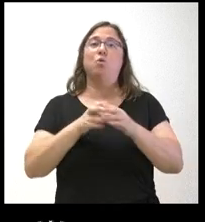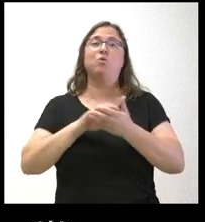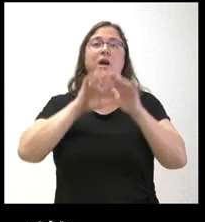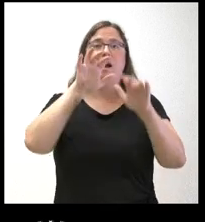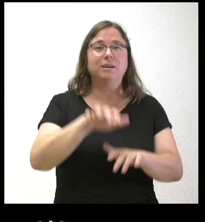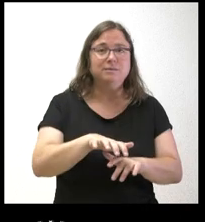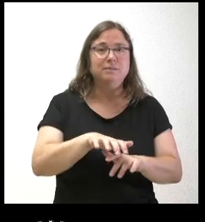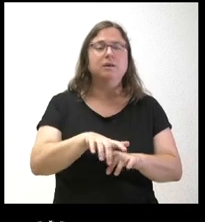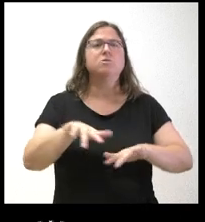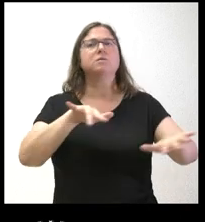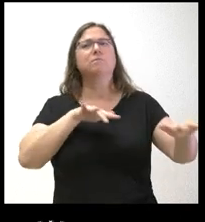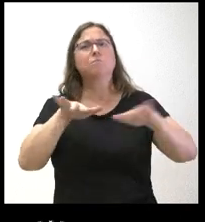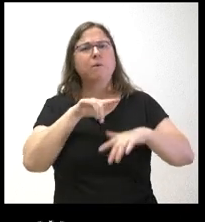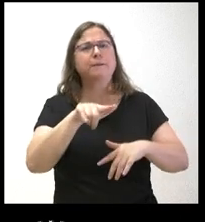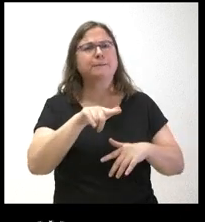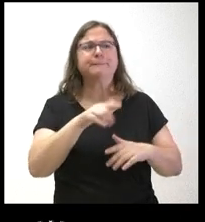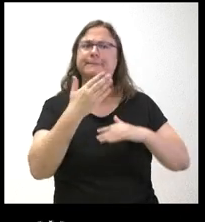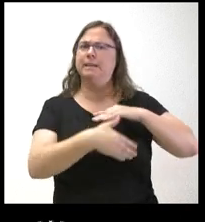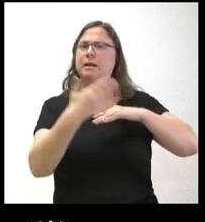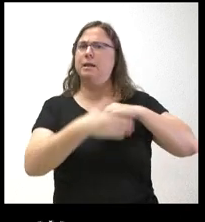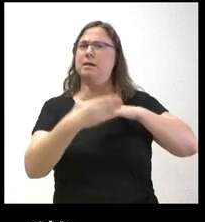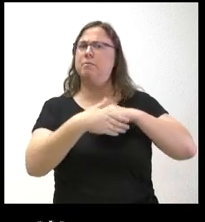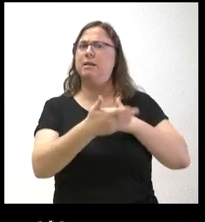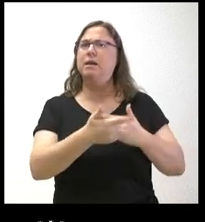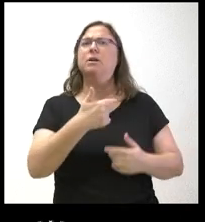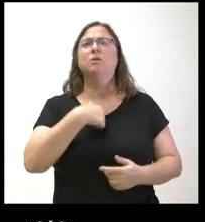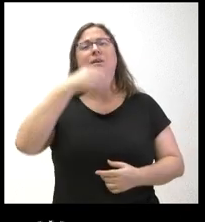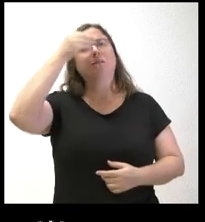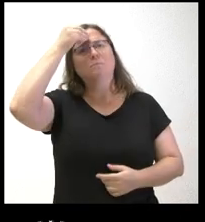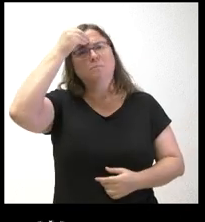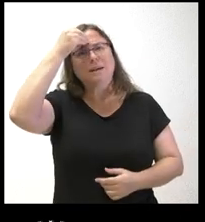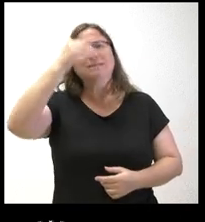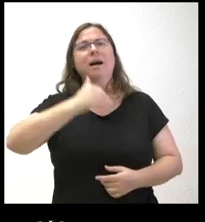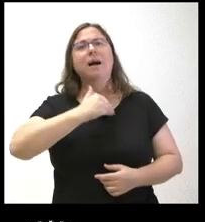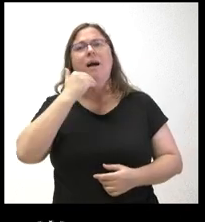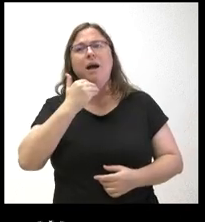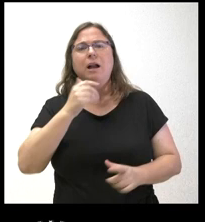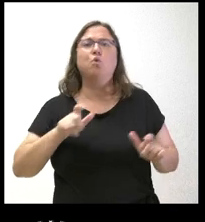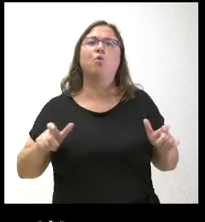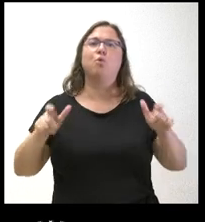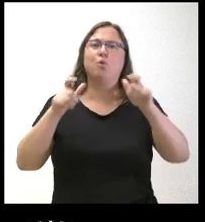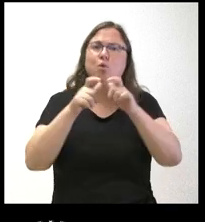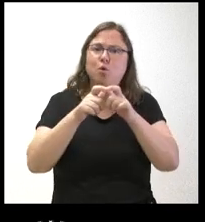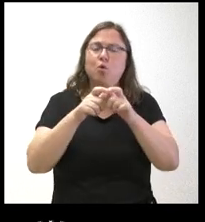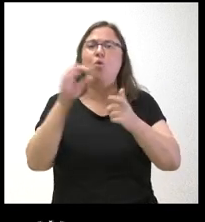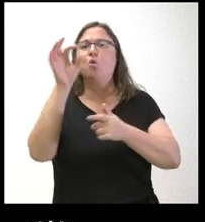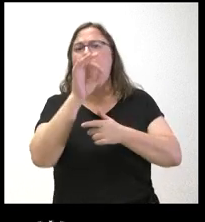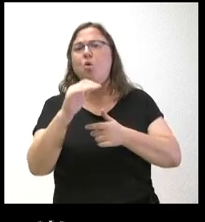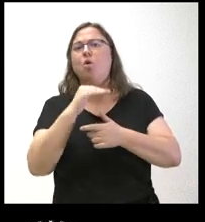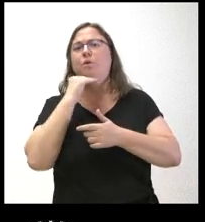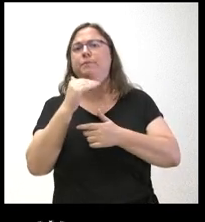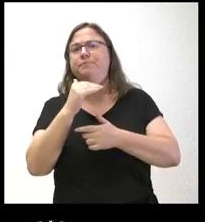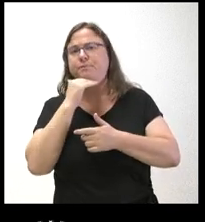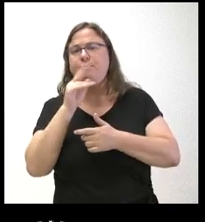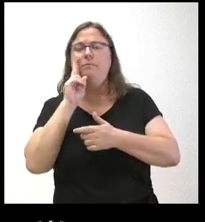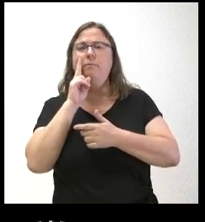y león su Rango de movimientos se ve muy limitado no sé si se han planteado algún tipo de reunión o están abiertos a